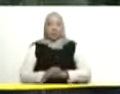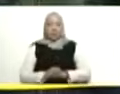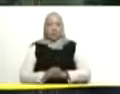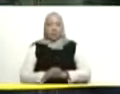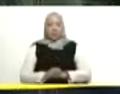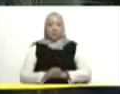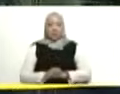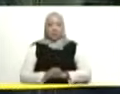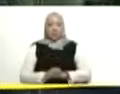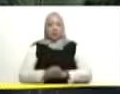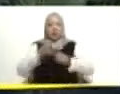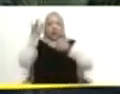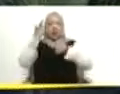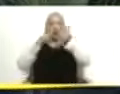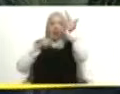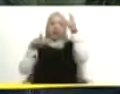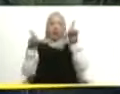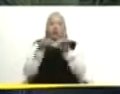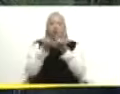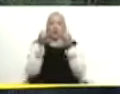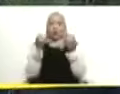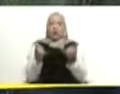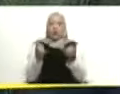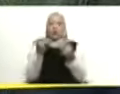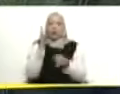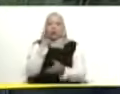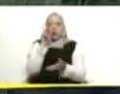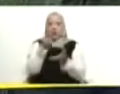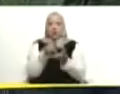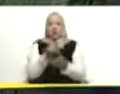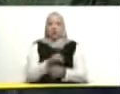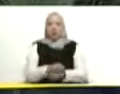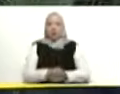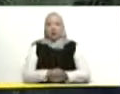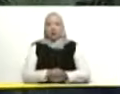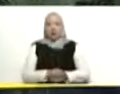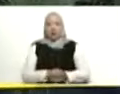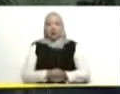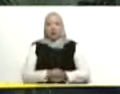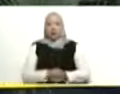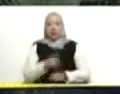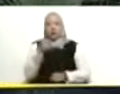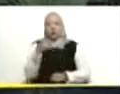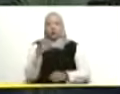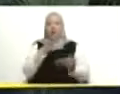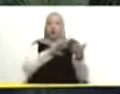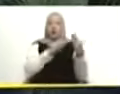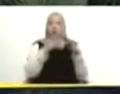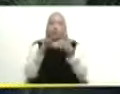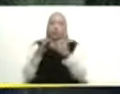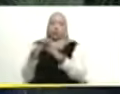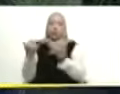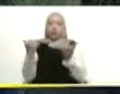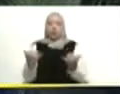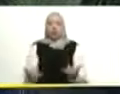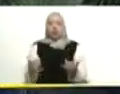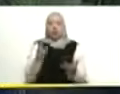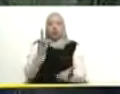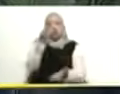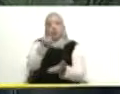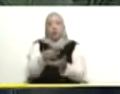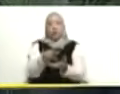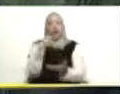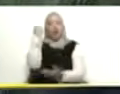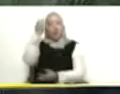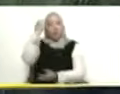nuestro comandante supremo Hugo Chávez, para articular con la Guardia del Pueblo en las profundidades de las comunidades, allá donde las catacumbas nos piden,